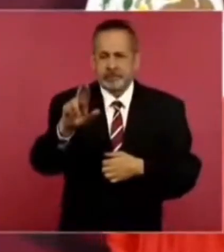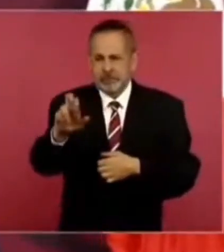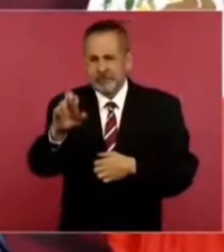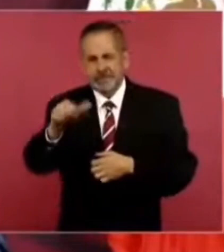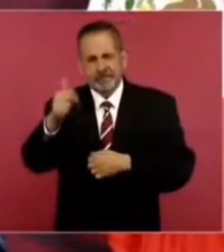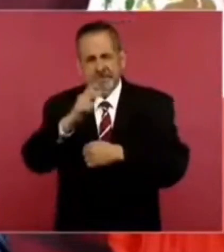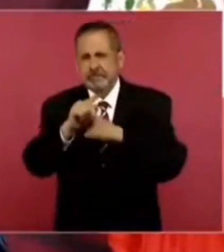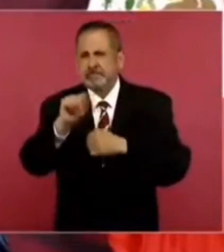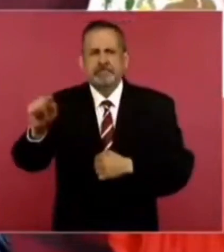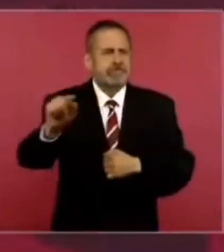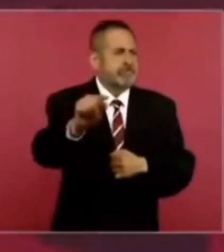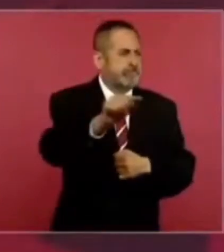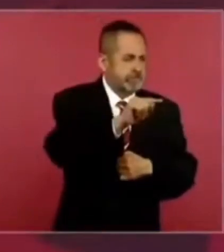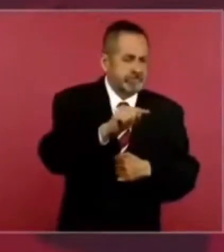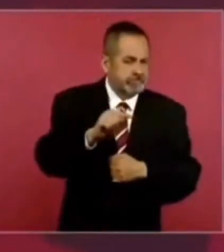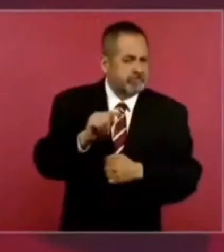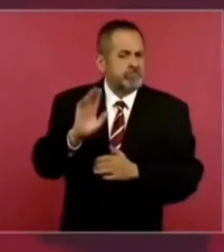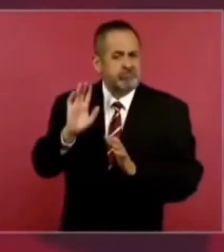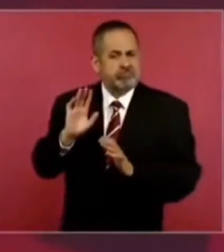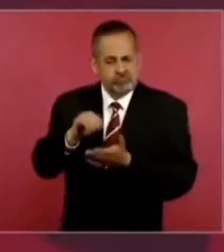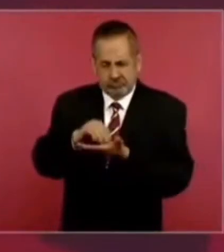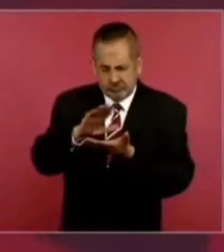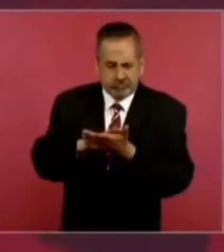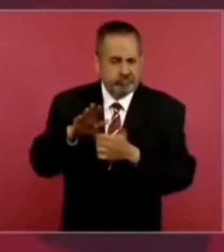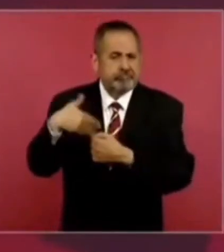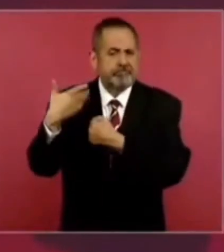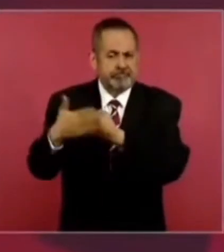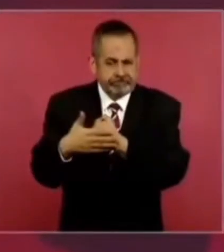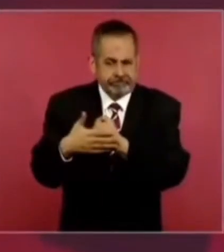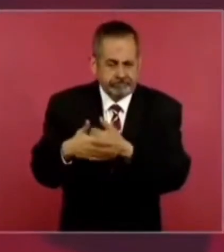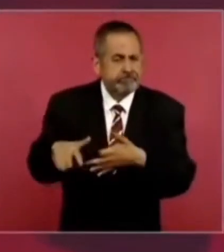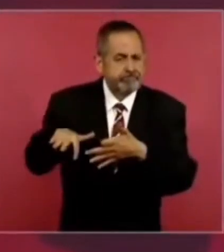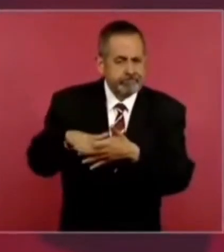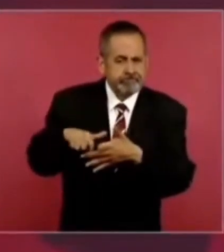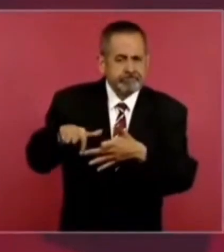en reunirse permanentemente